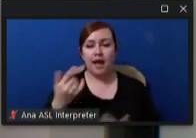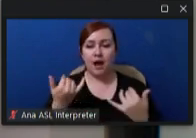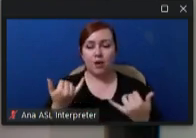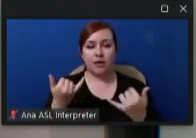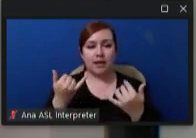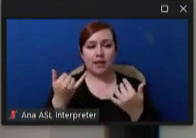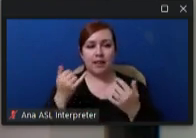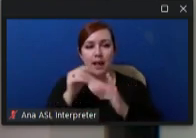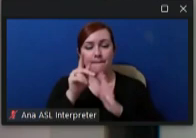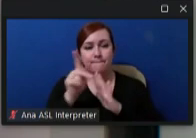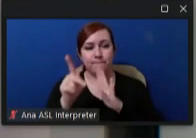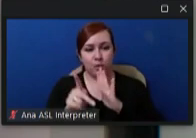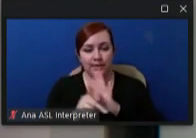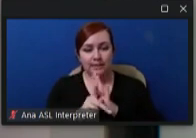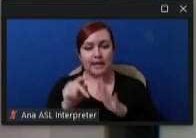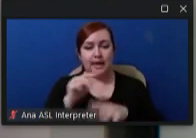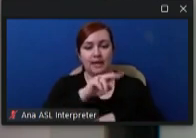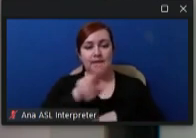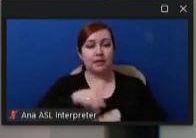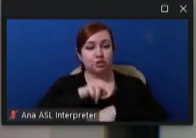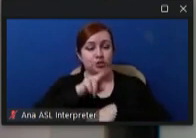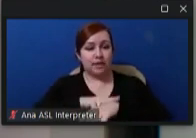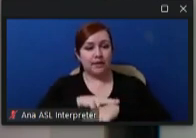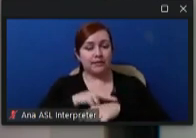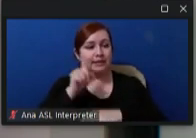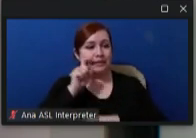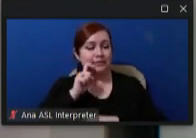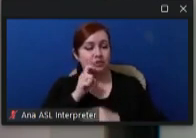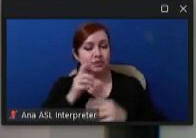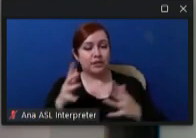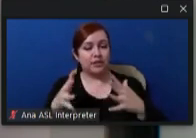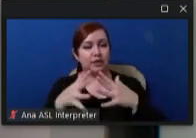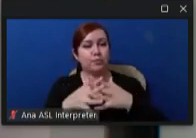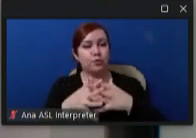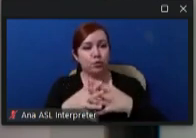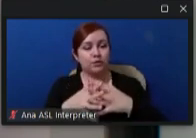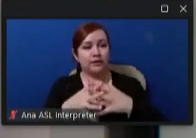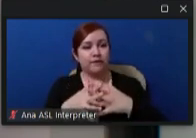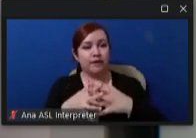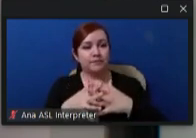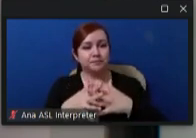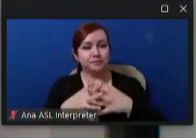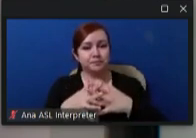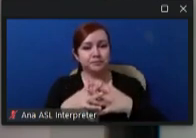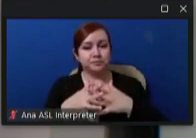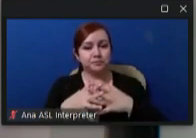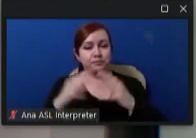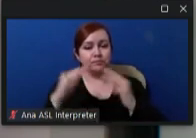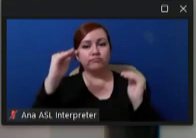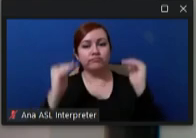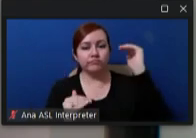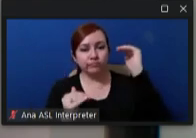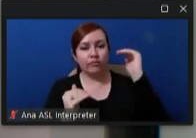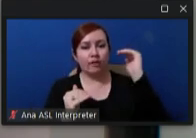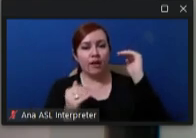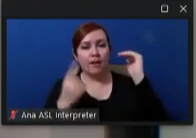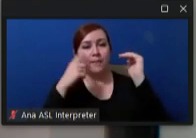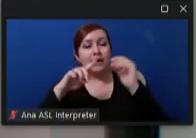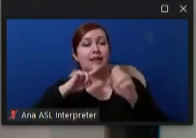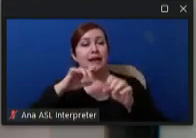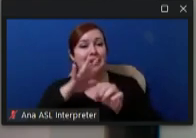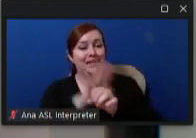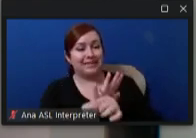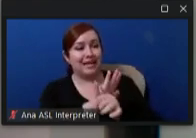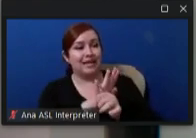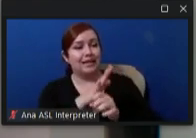Nacional de Salud Sexual y Reproductiva se encuentra desactualizada y no incorpora elementos esenciales para la garantía de derechos a